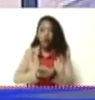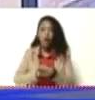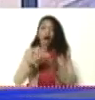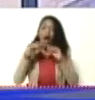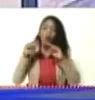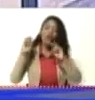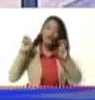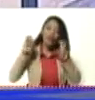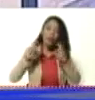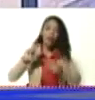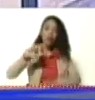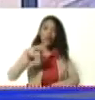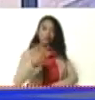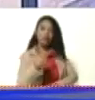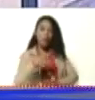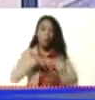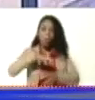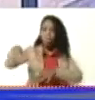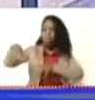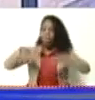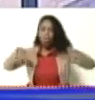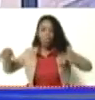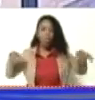Habló de la división de los Estados Unidos